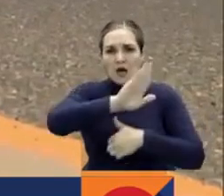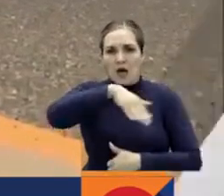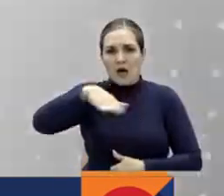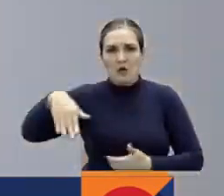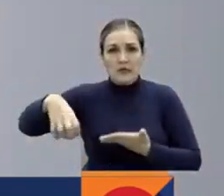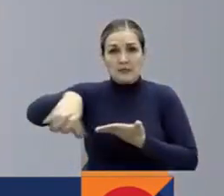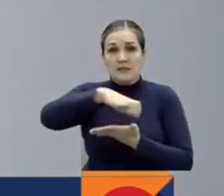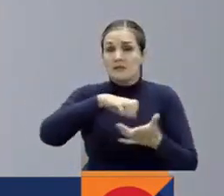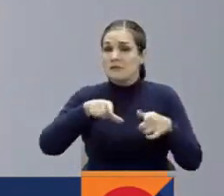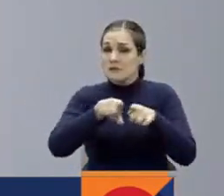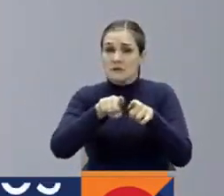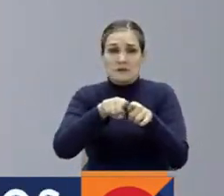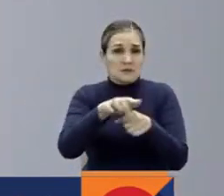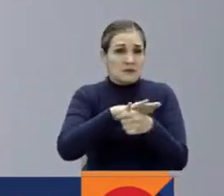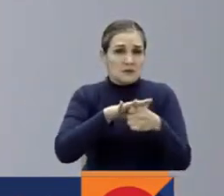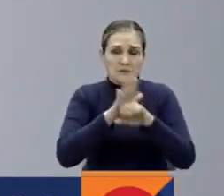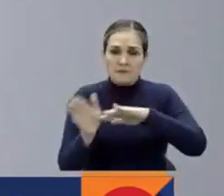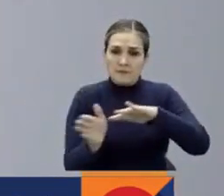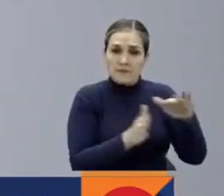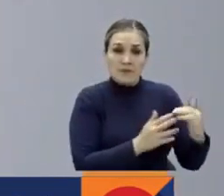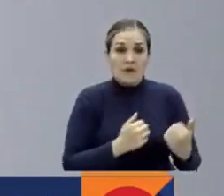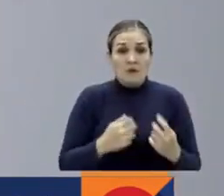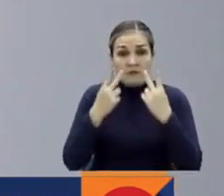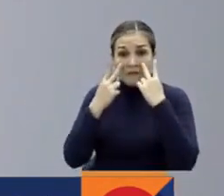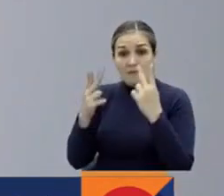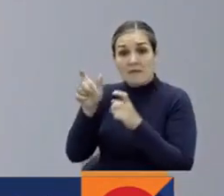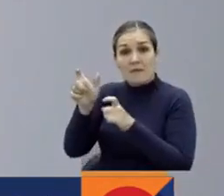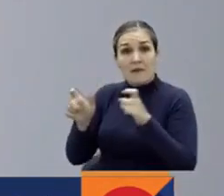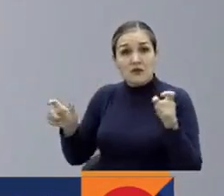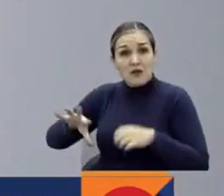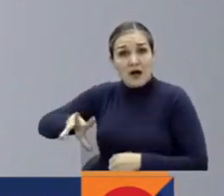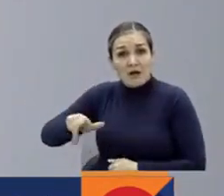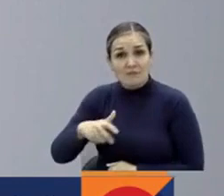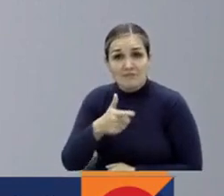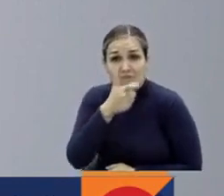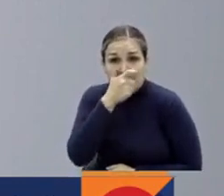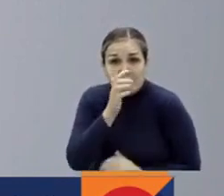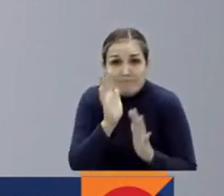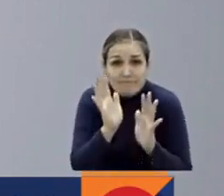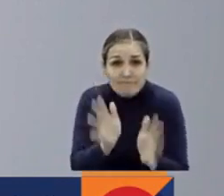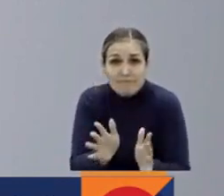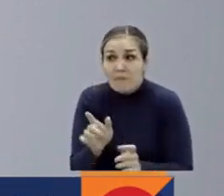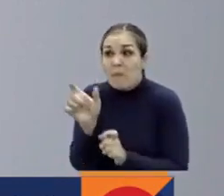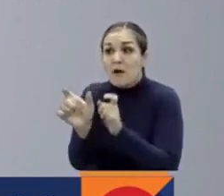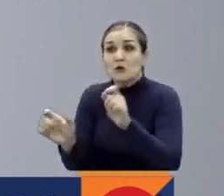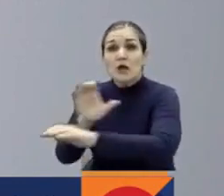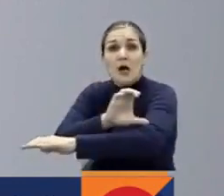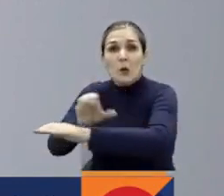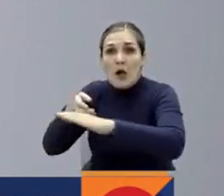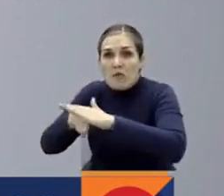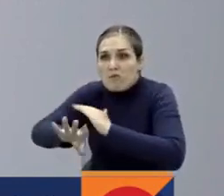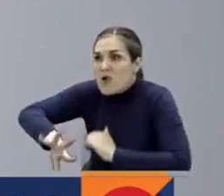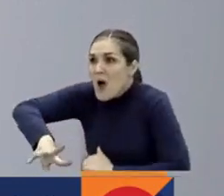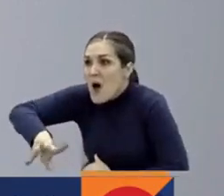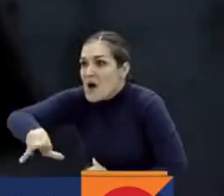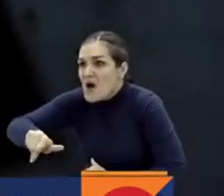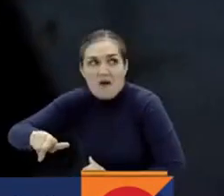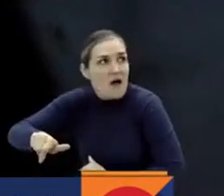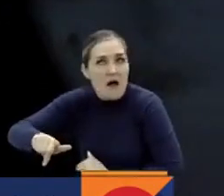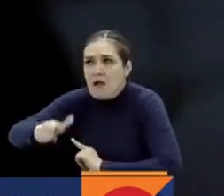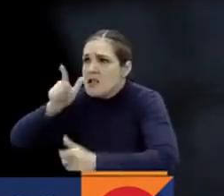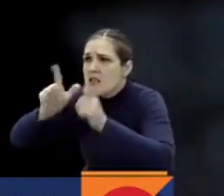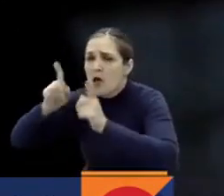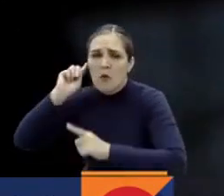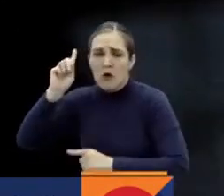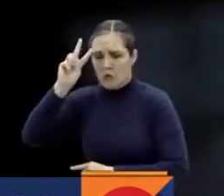Santander. La suerte de los ladrones. En Caucasia, unos se emborracharon y se quedaron dormidos en la casa que